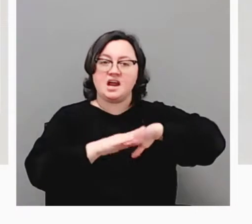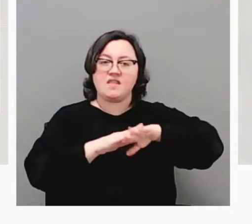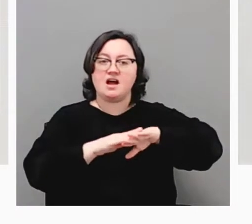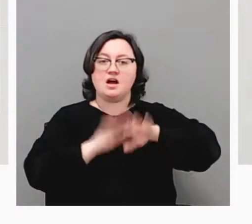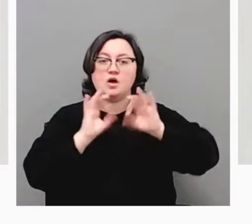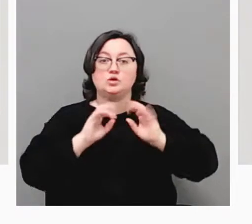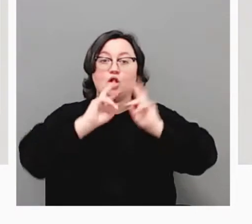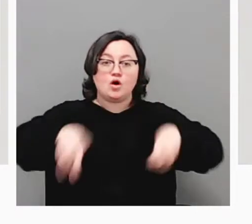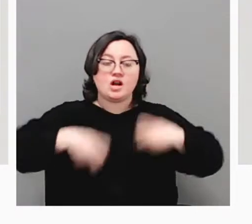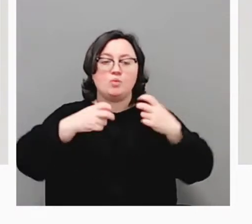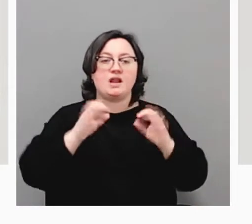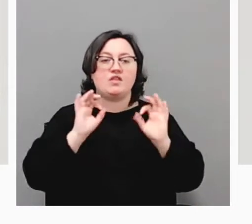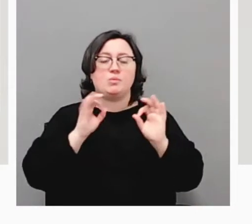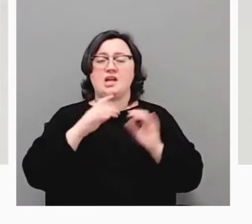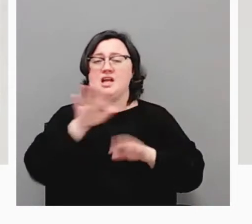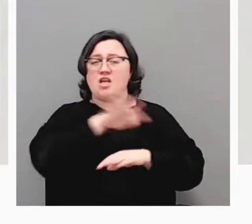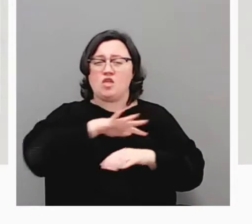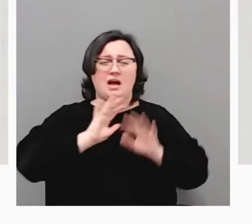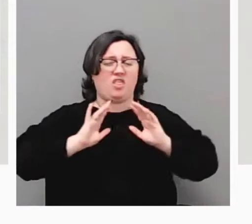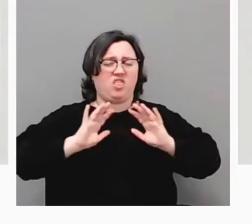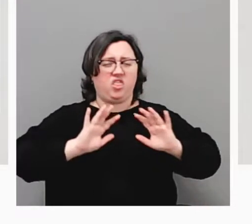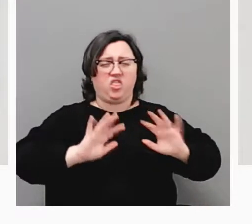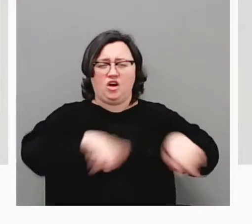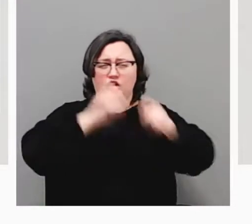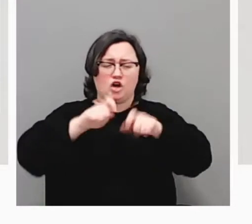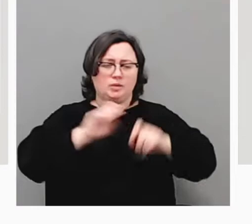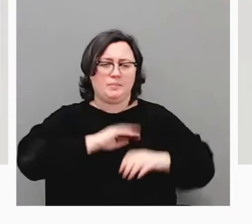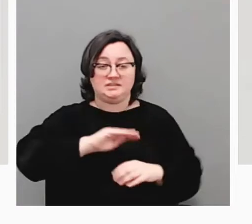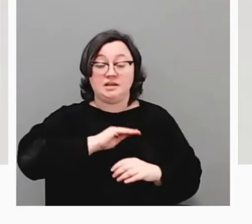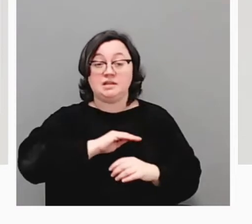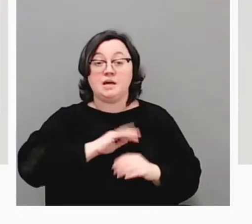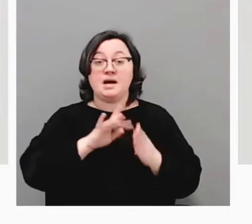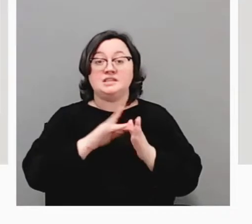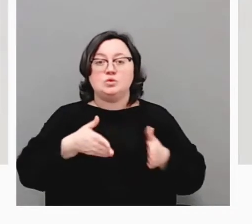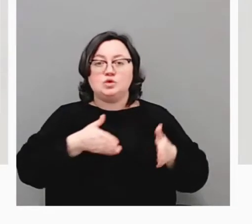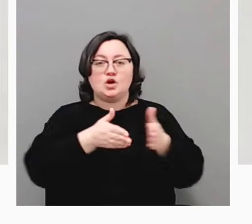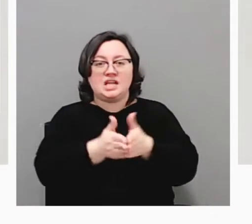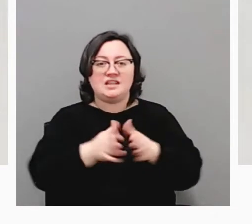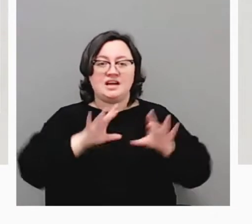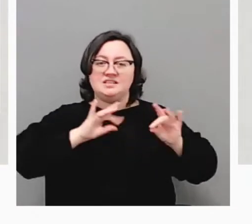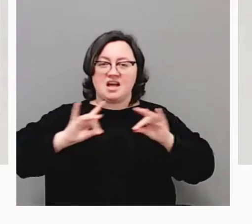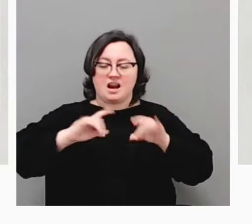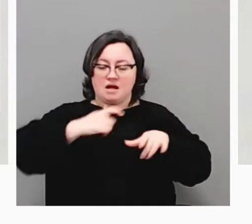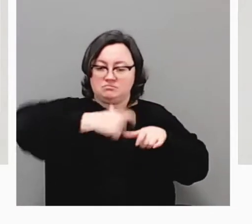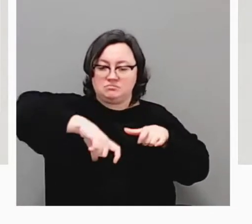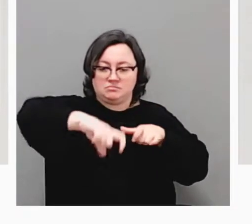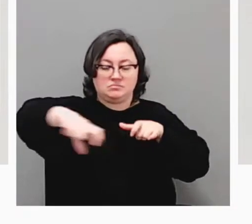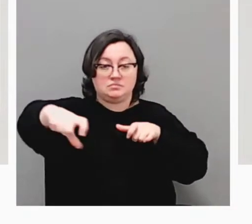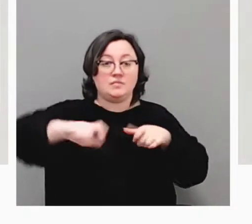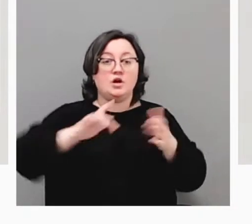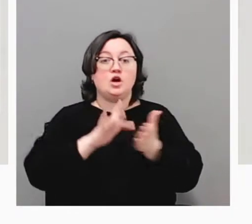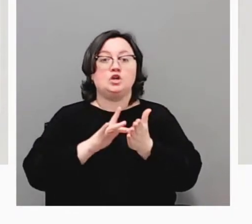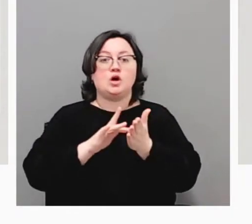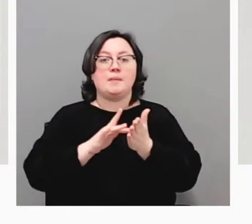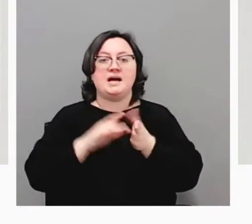de unos espacios que estaban muy degradados, y la creación de una senda de carácter peatonal, la recuperación de un